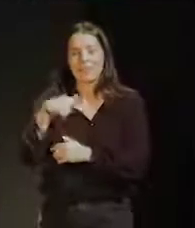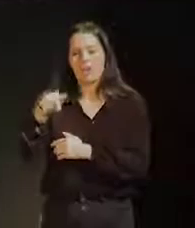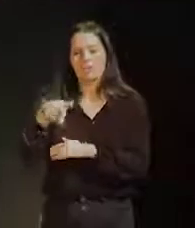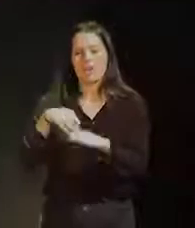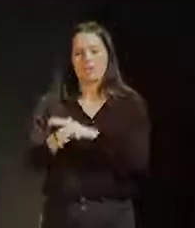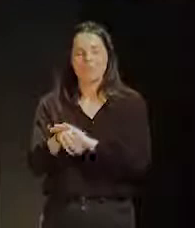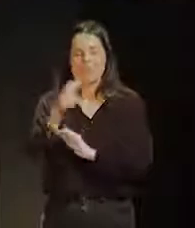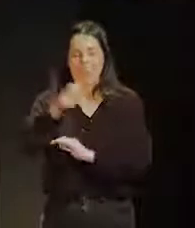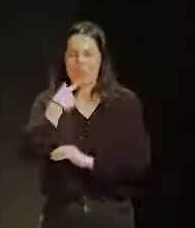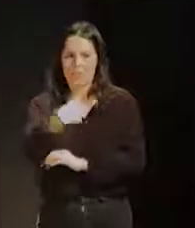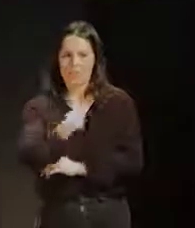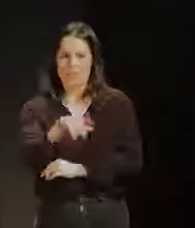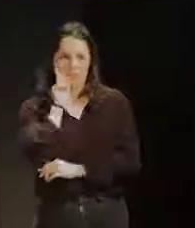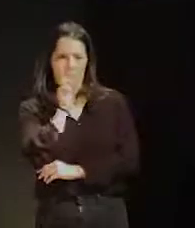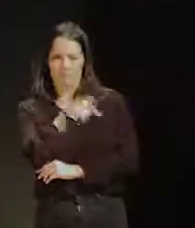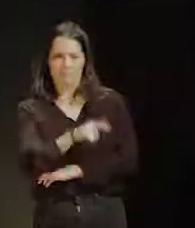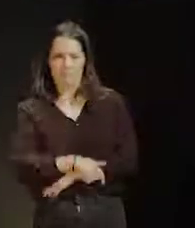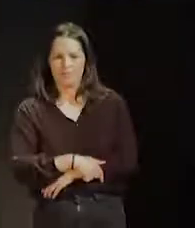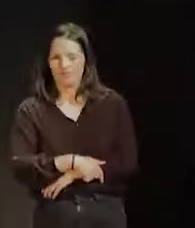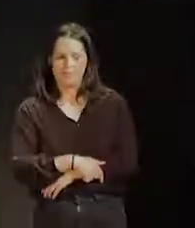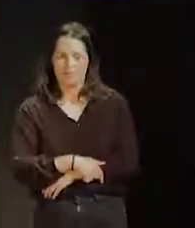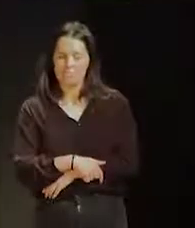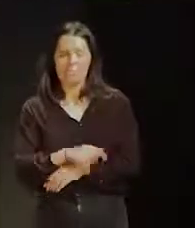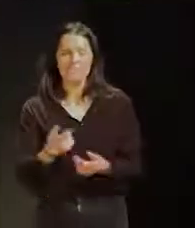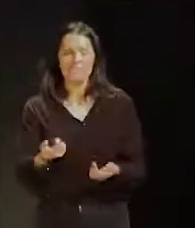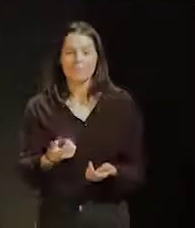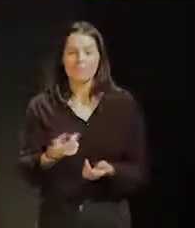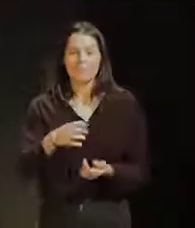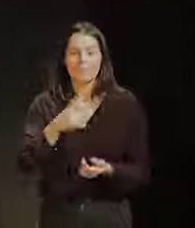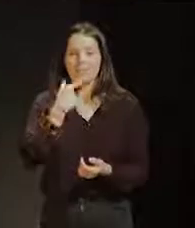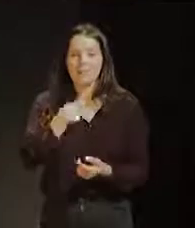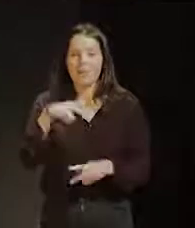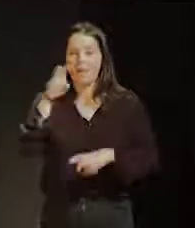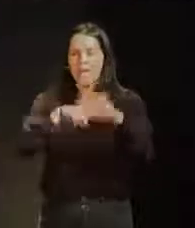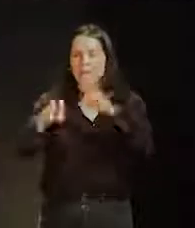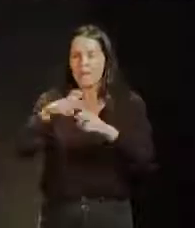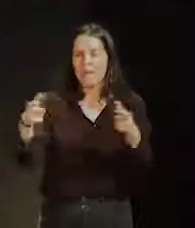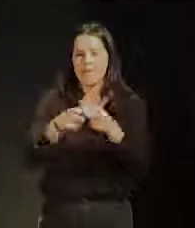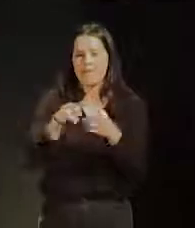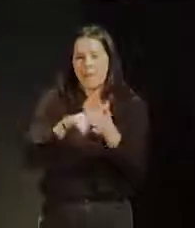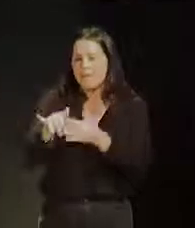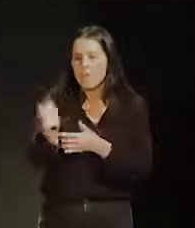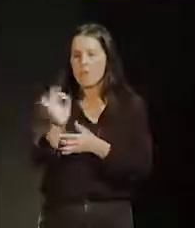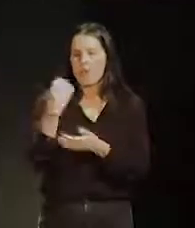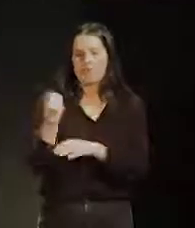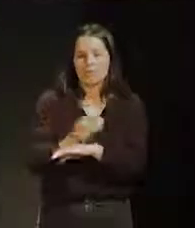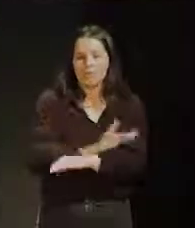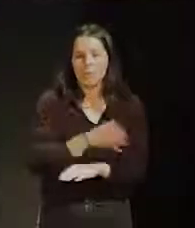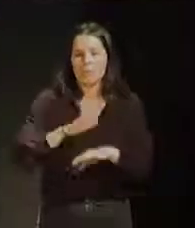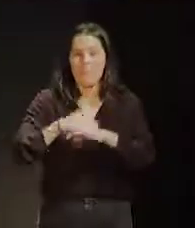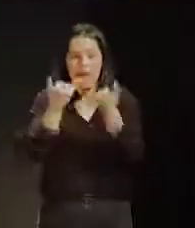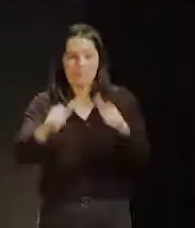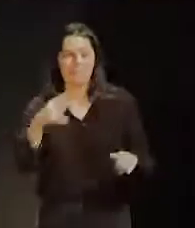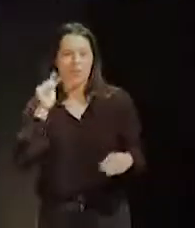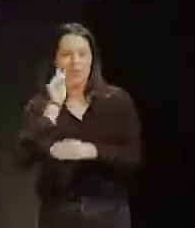que la gente dice, no, seguro, no voy a buscar el billete, el ticket, por ese espectáculo, porque